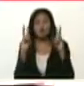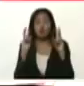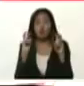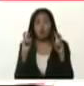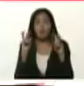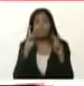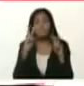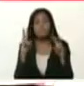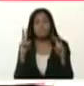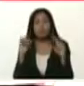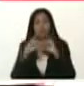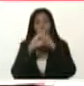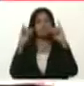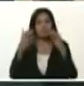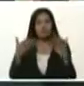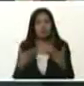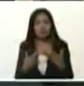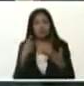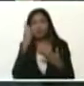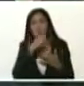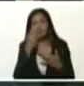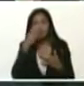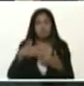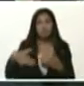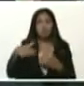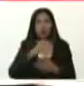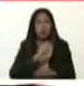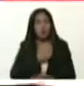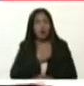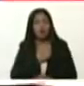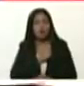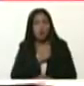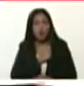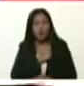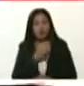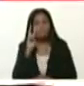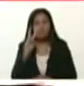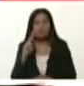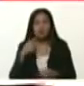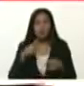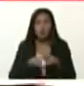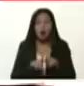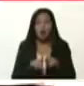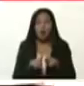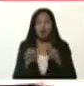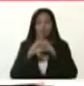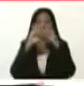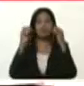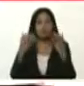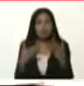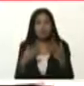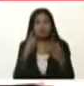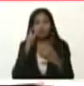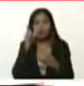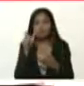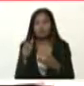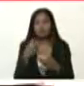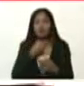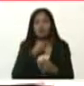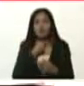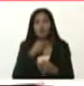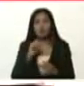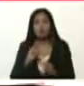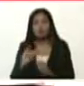la felicidad del pueblo católico, y vi la felicidad del cura de base, del cura de